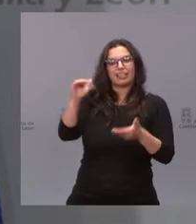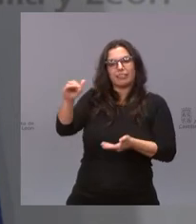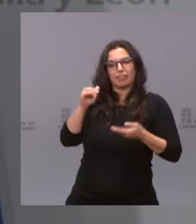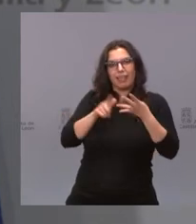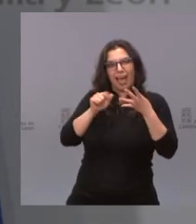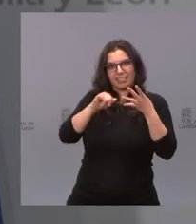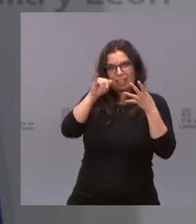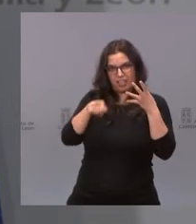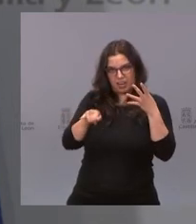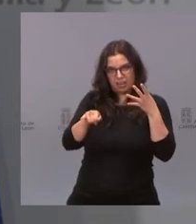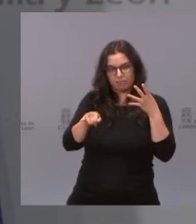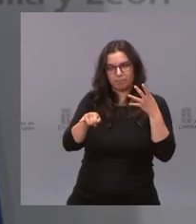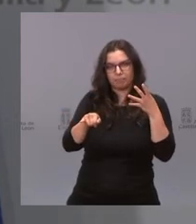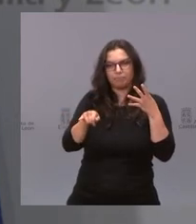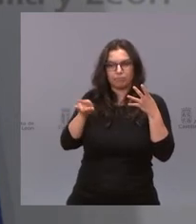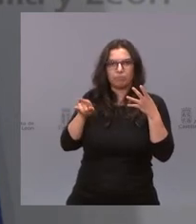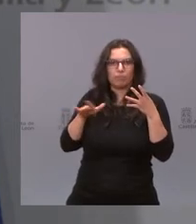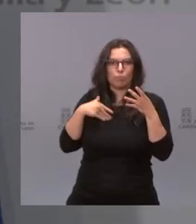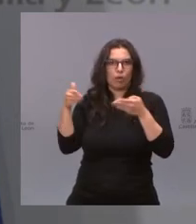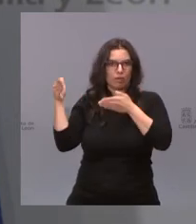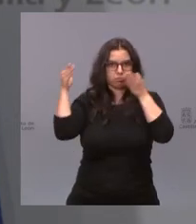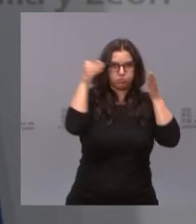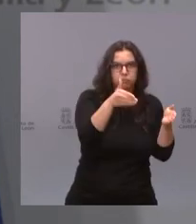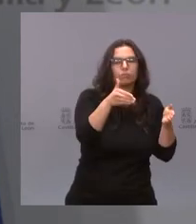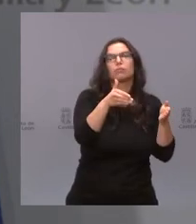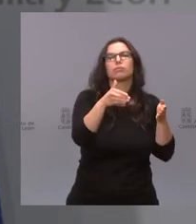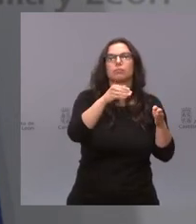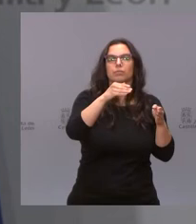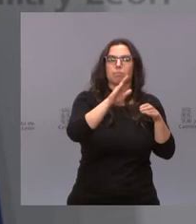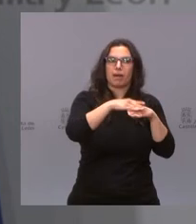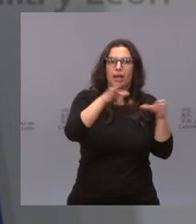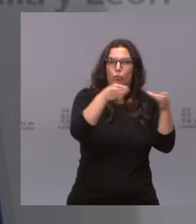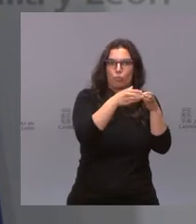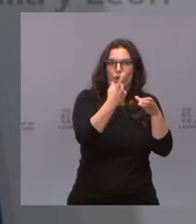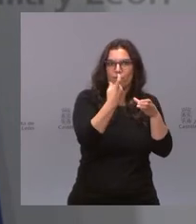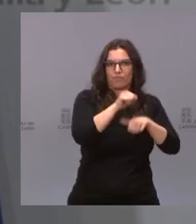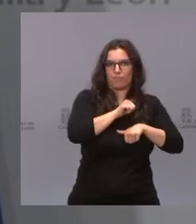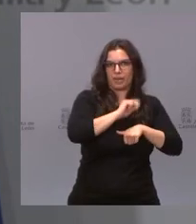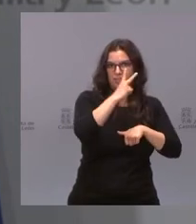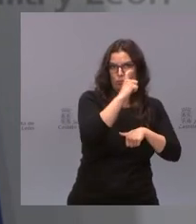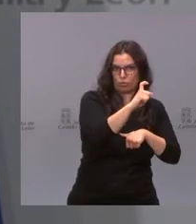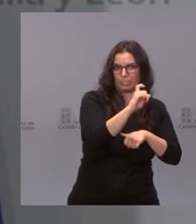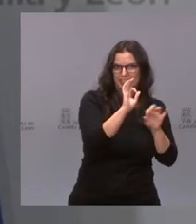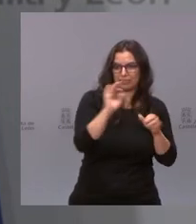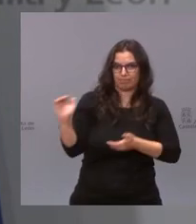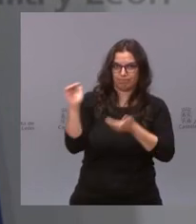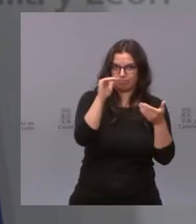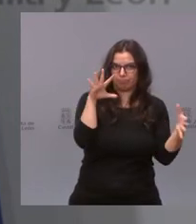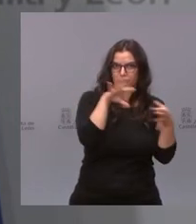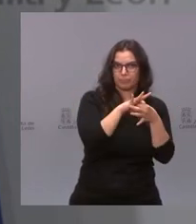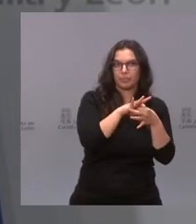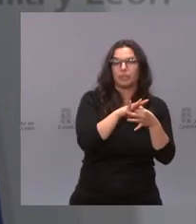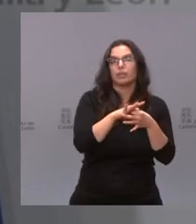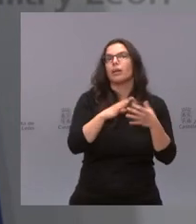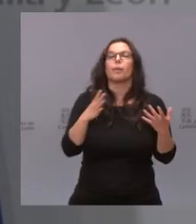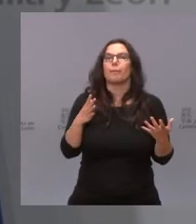AstraZeneca que se podrían dedicar a estas segundas dosis. Pero no le vamos a poner a